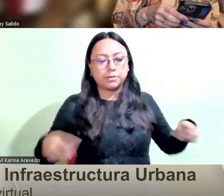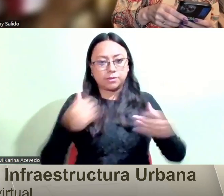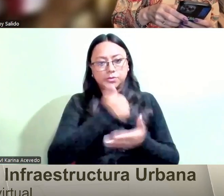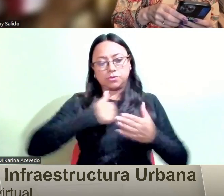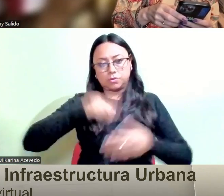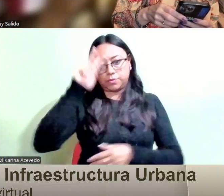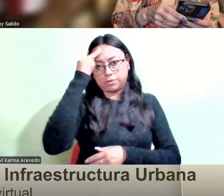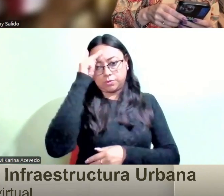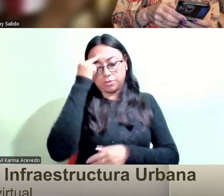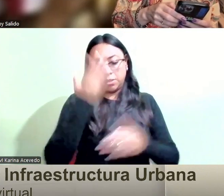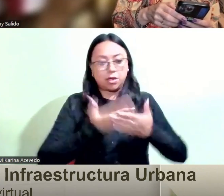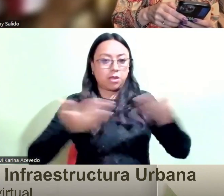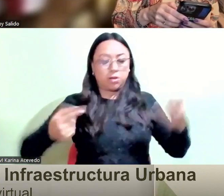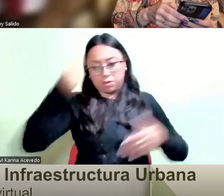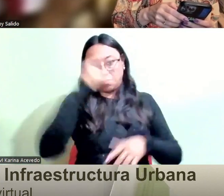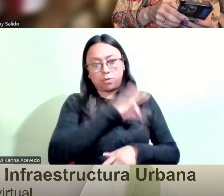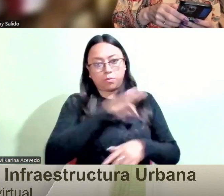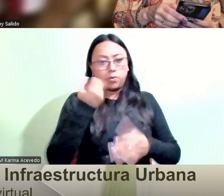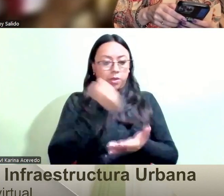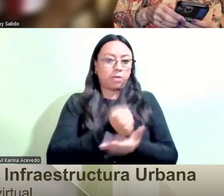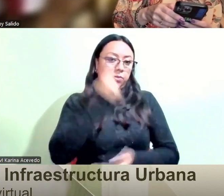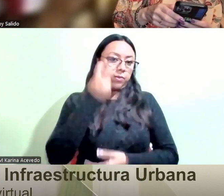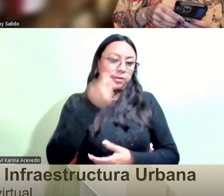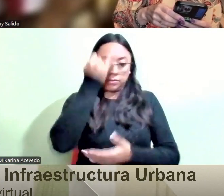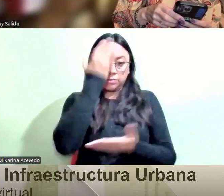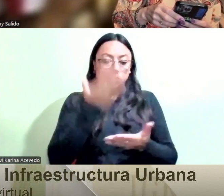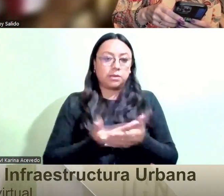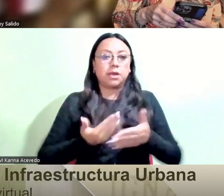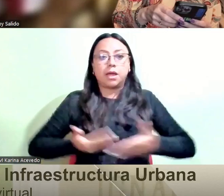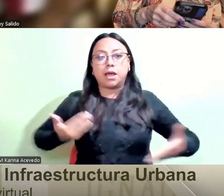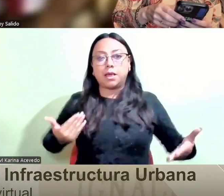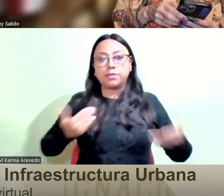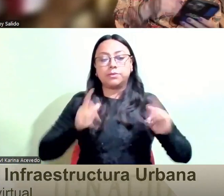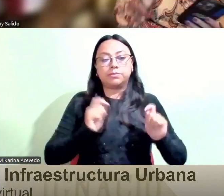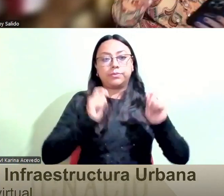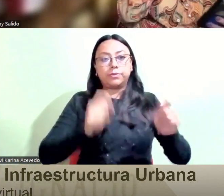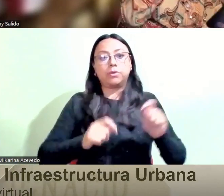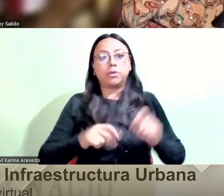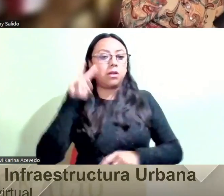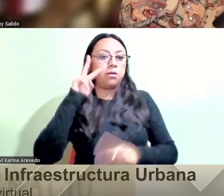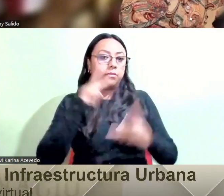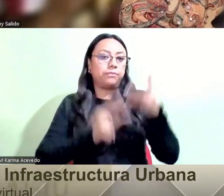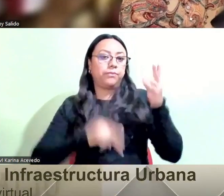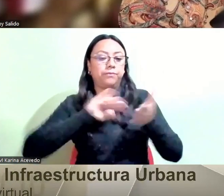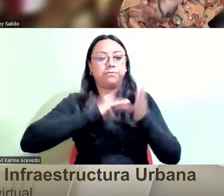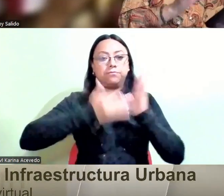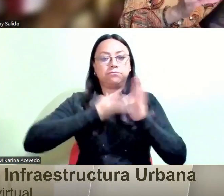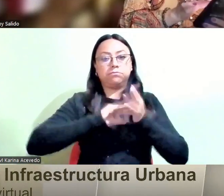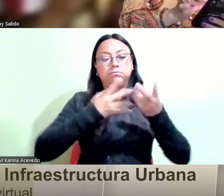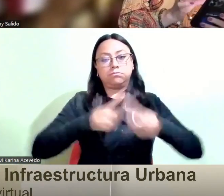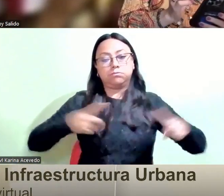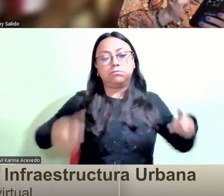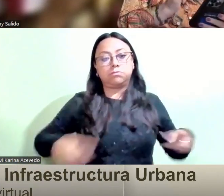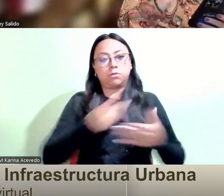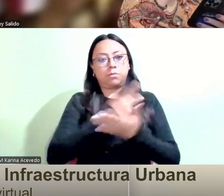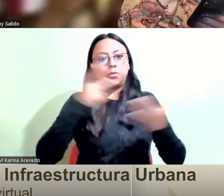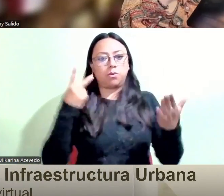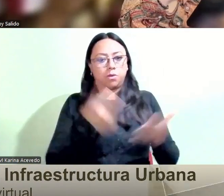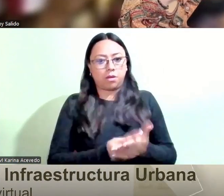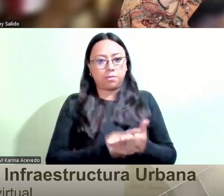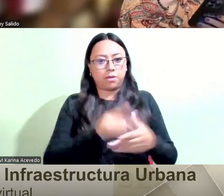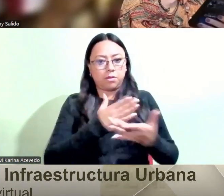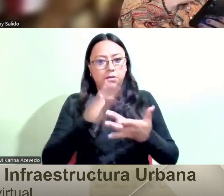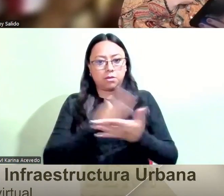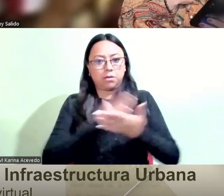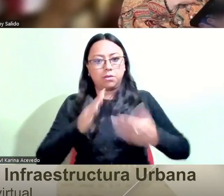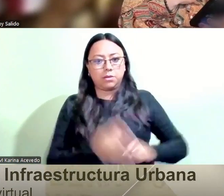para la aprobación de la presente iniciativa se consideró que la imagen objetivo y la estrategia de desarrollo urbano del Programa Parcial de Desarrollo